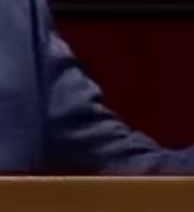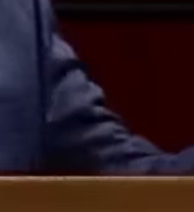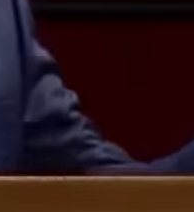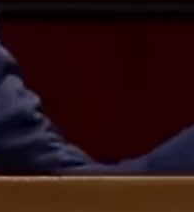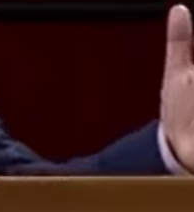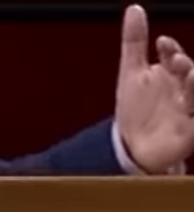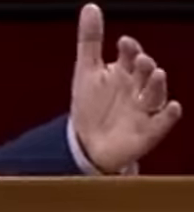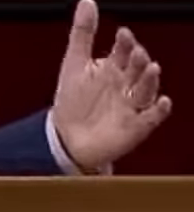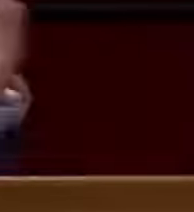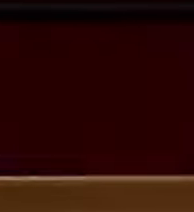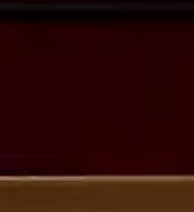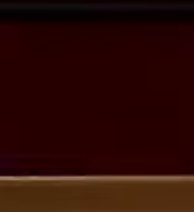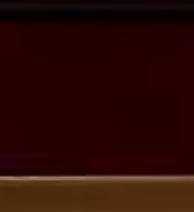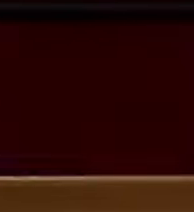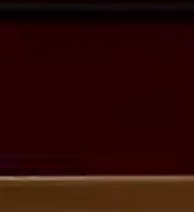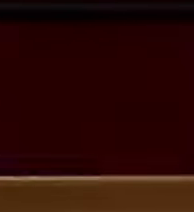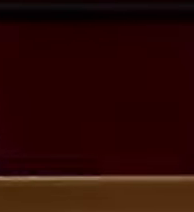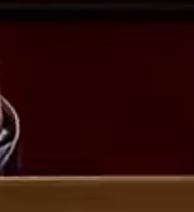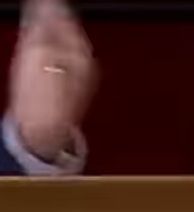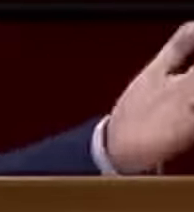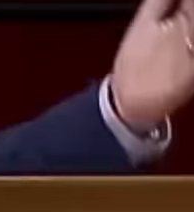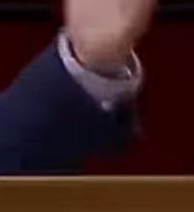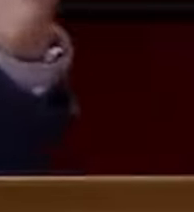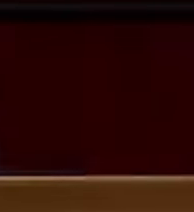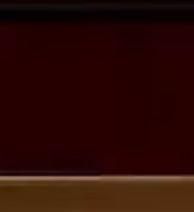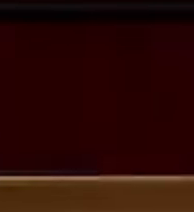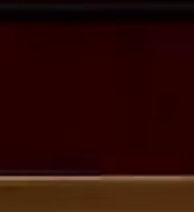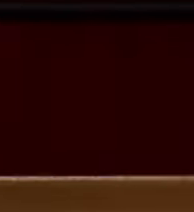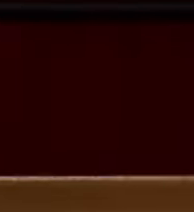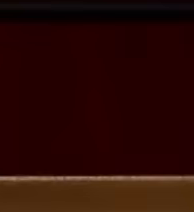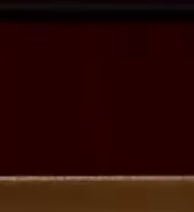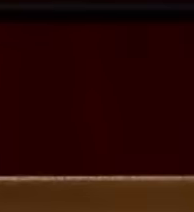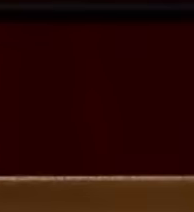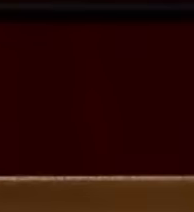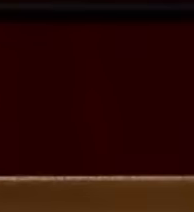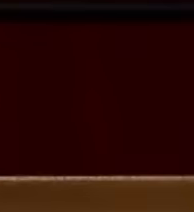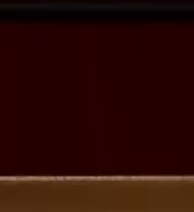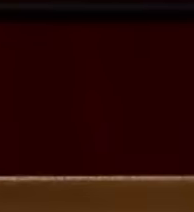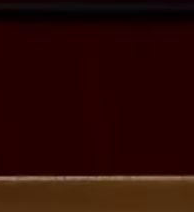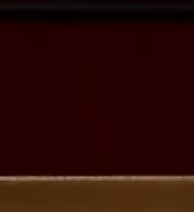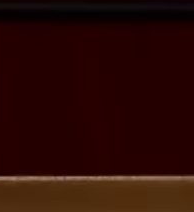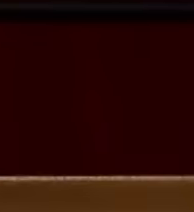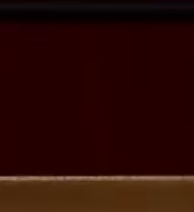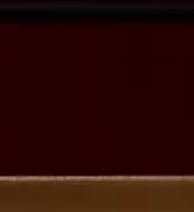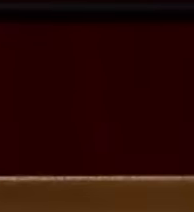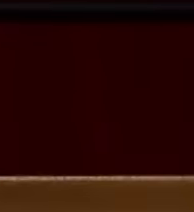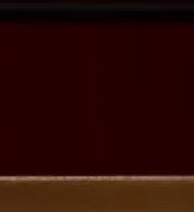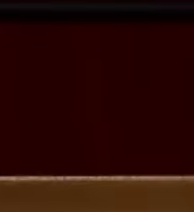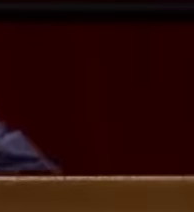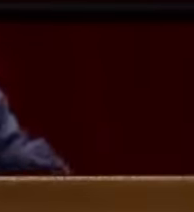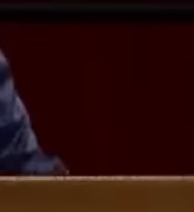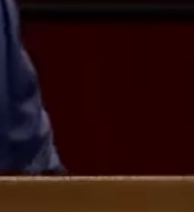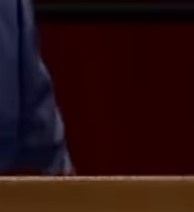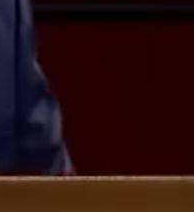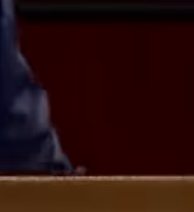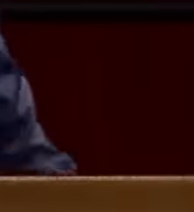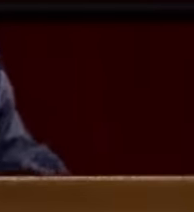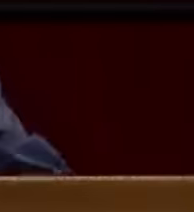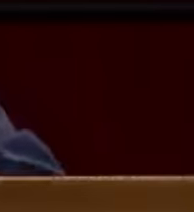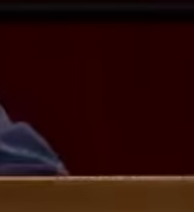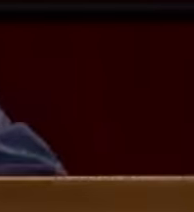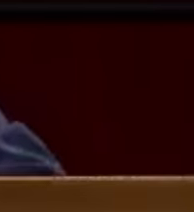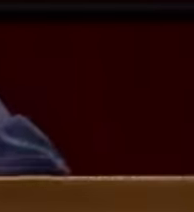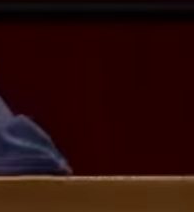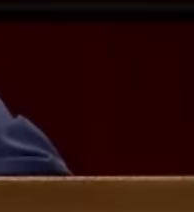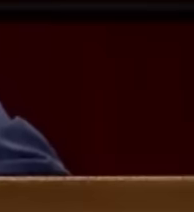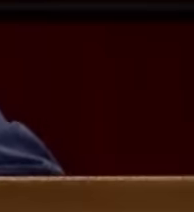distorsiones que hay en las relaciones entre la empresa estatal, entre las unidades presupuestadas y esa forma de gestión. Y es por eso que elaboramos